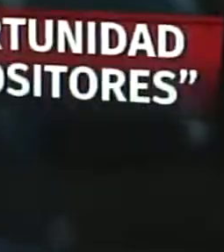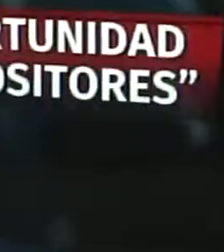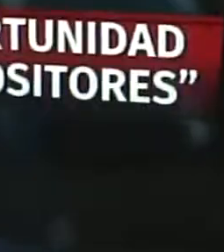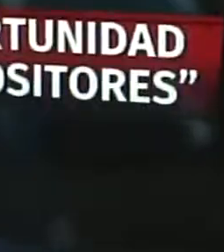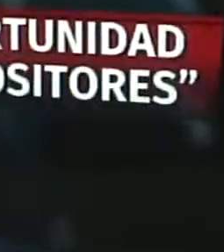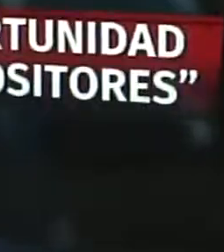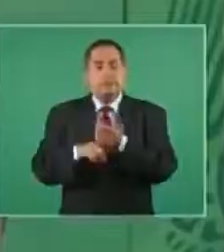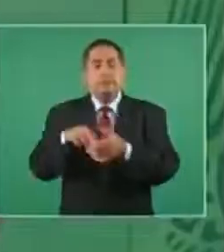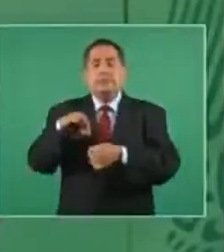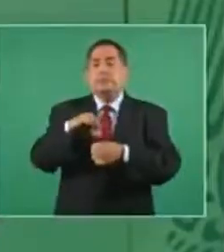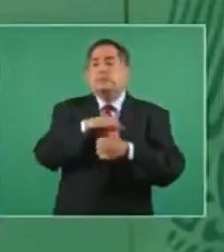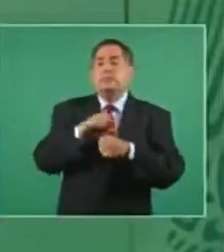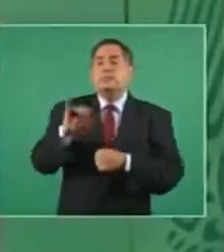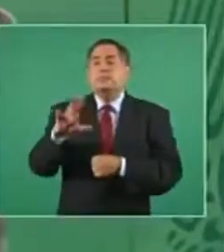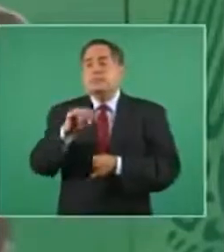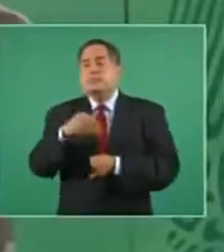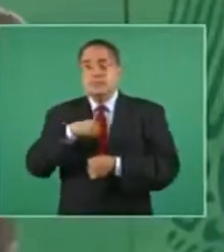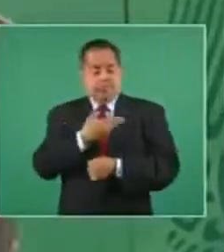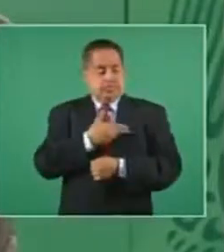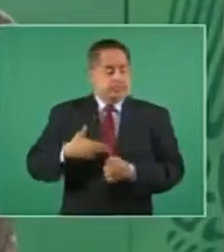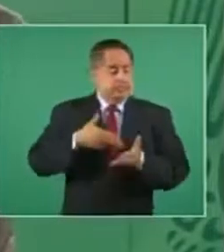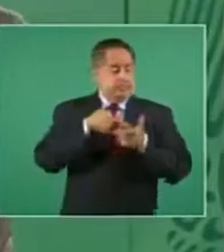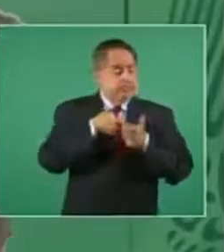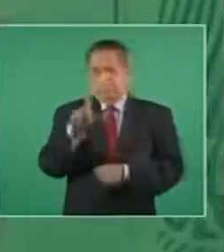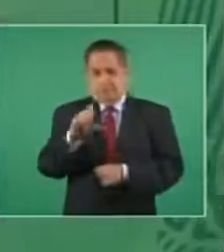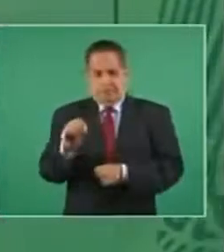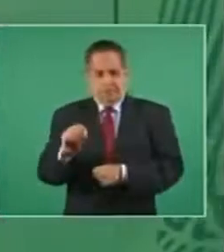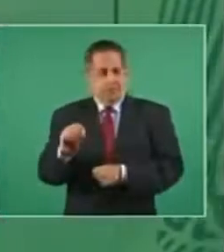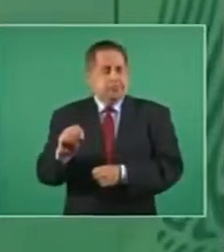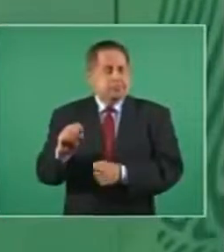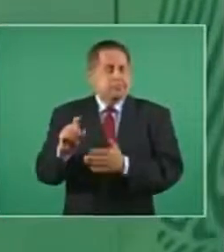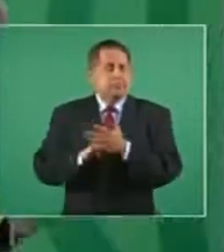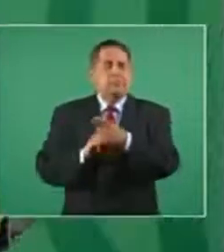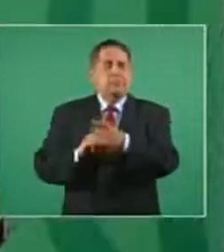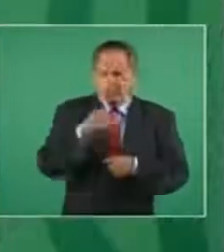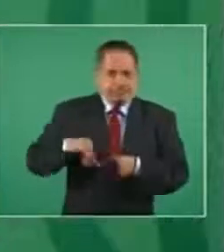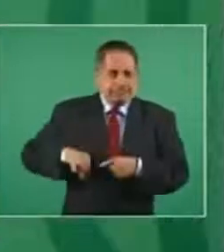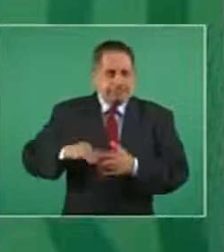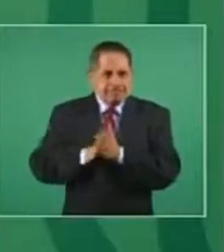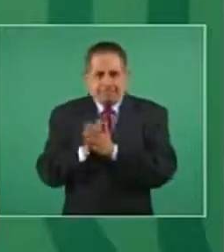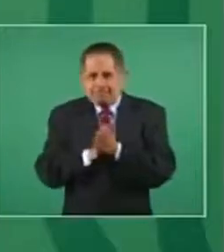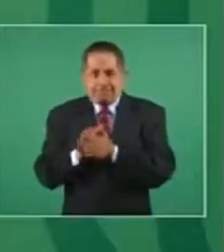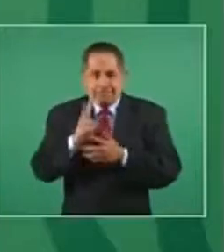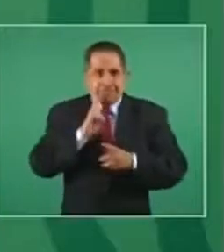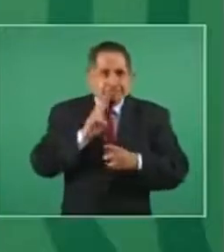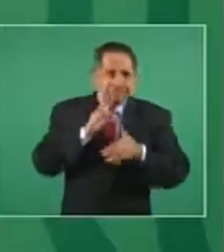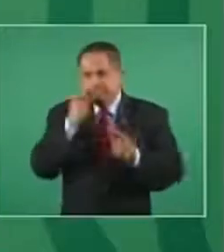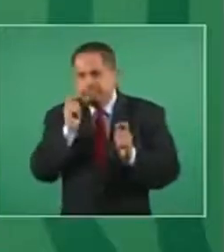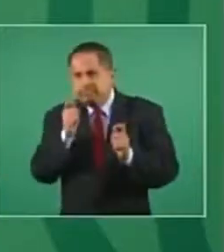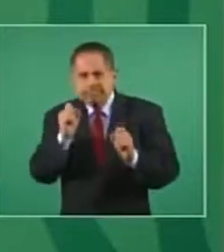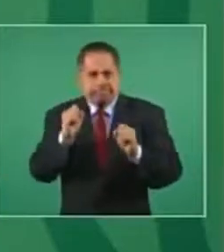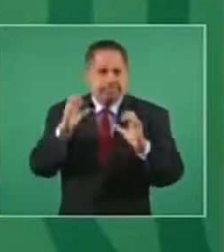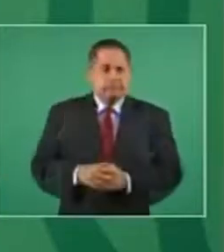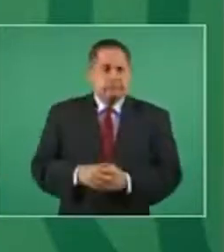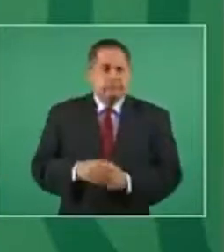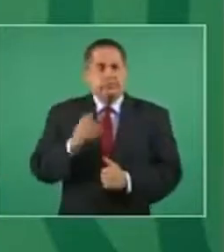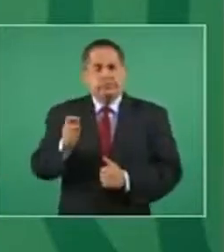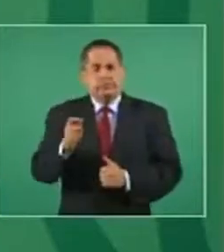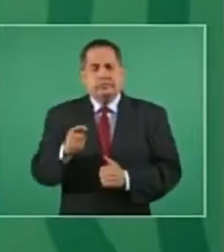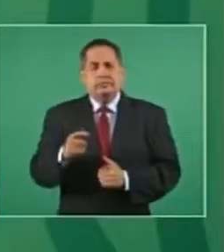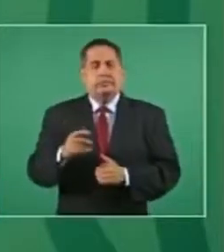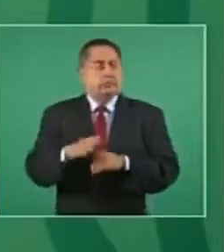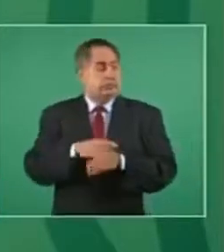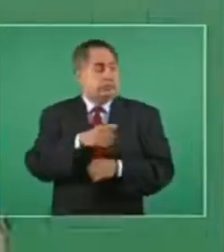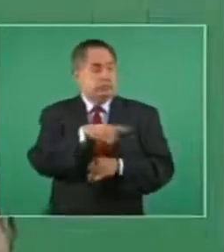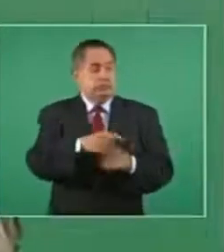sea posible. Va a ser interesantísimo. No nos vamos a aburrir, no vamos a estar bostezando, porque